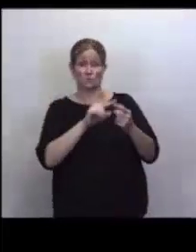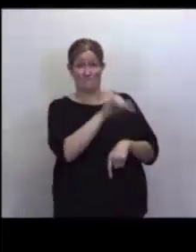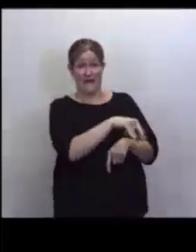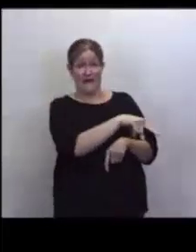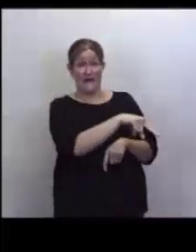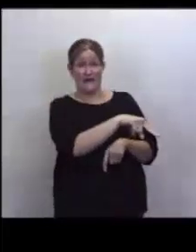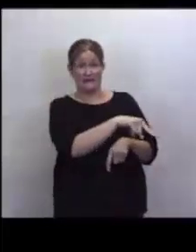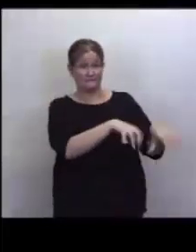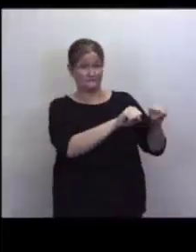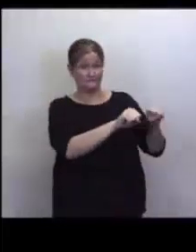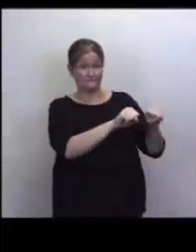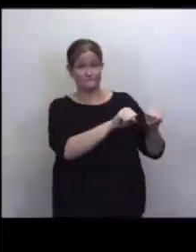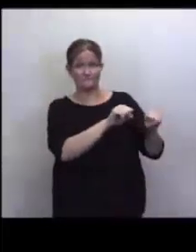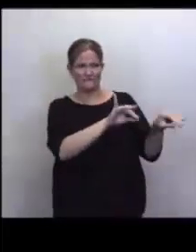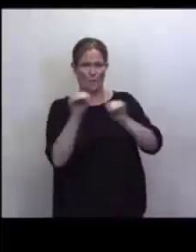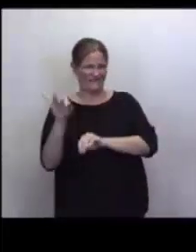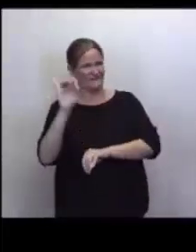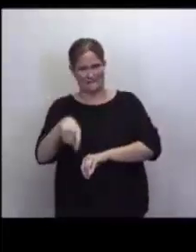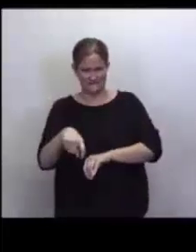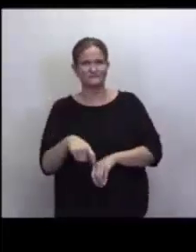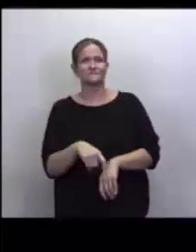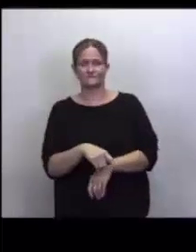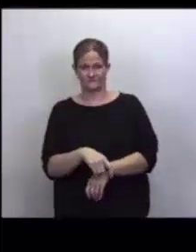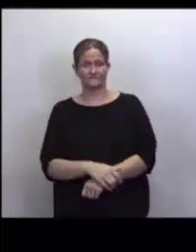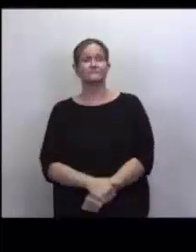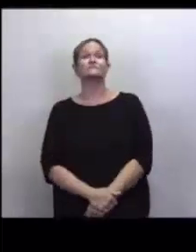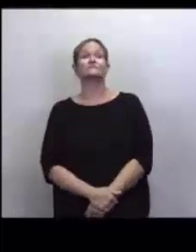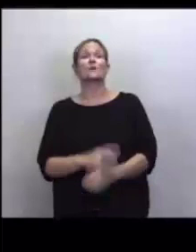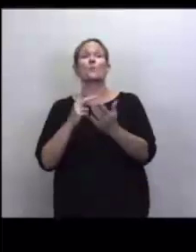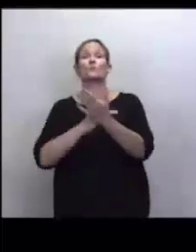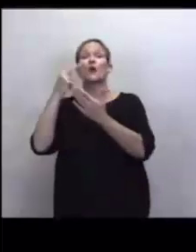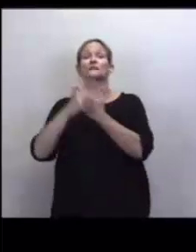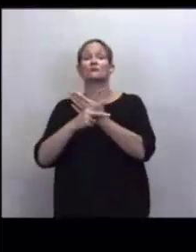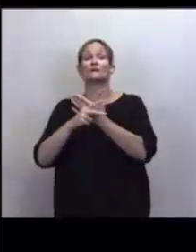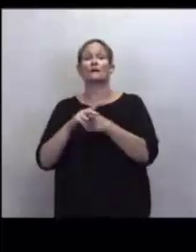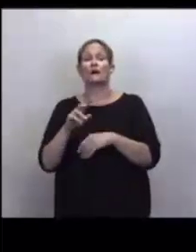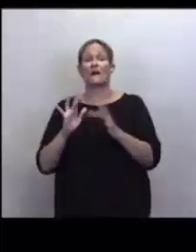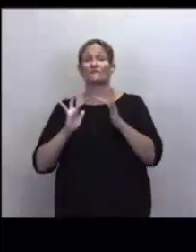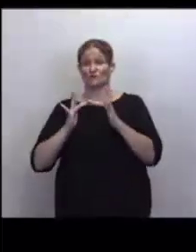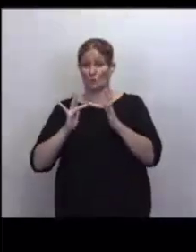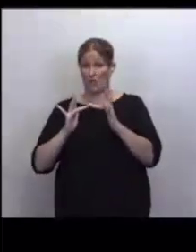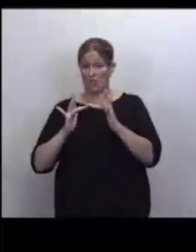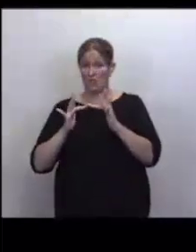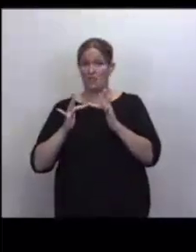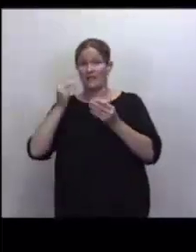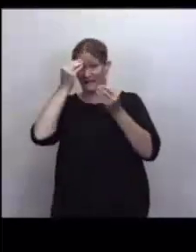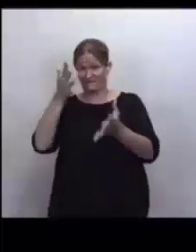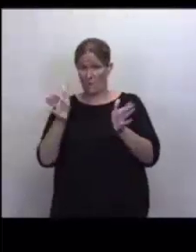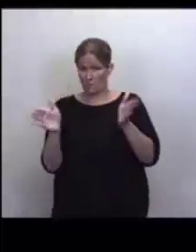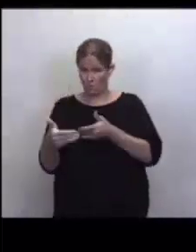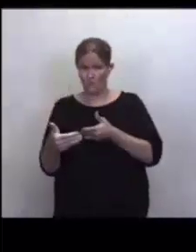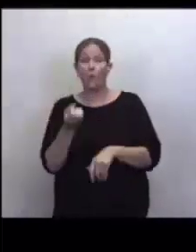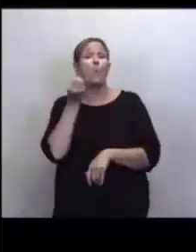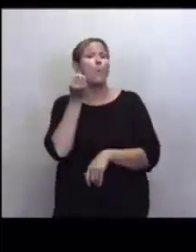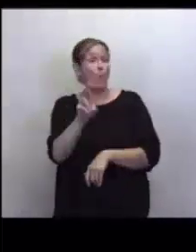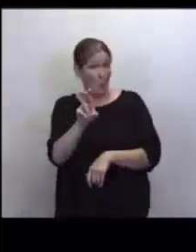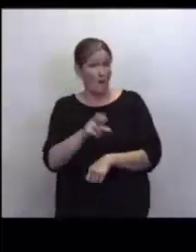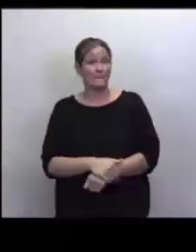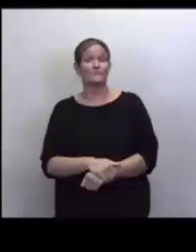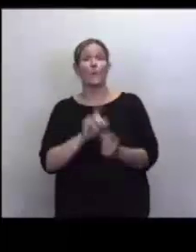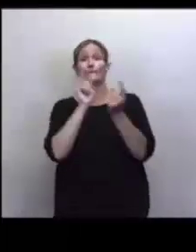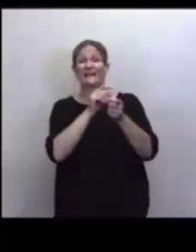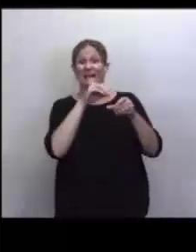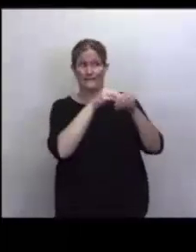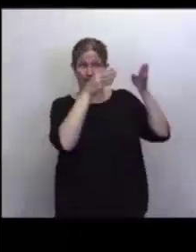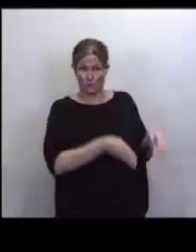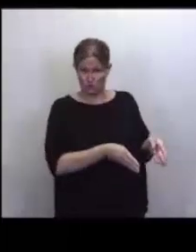No se exigiría a los ocupantes del lugar que se muden sin un aviso previo por escrito de al menos 90 días.